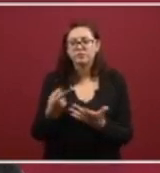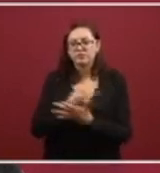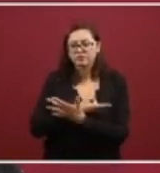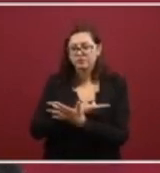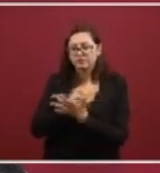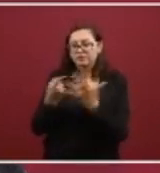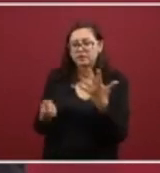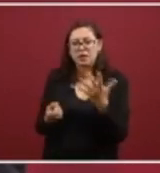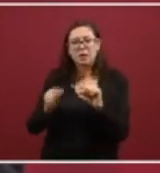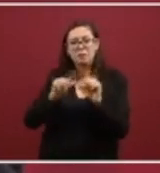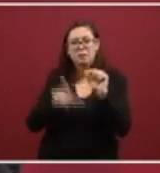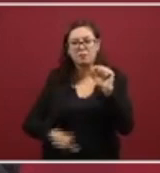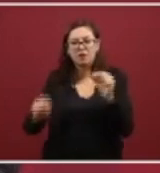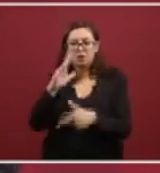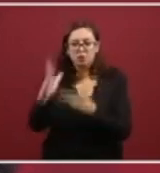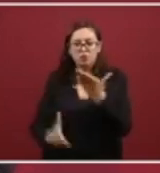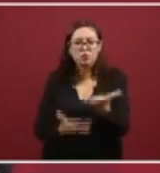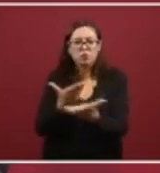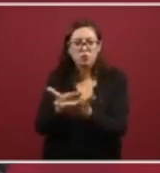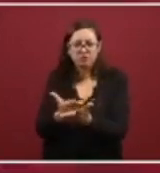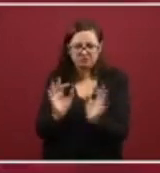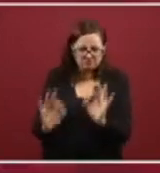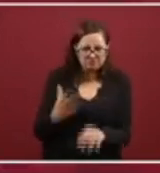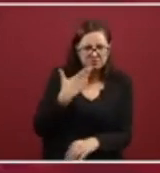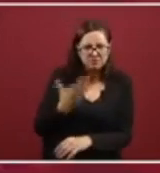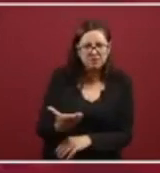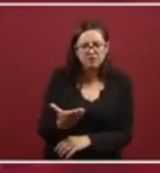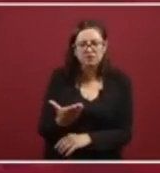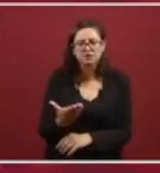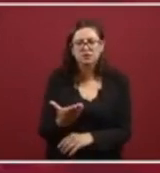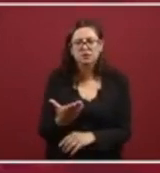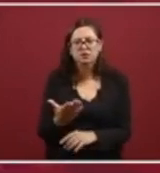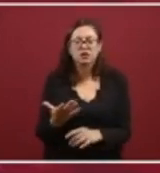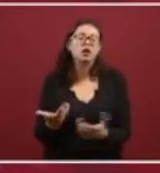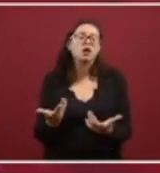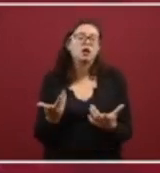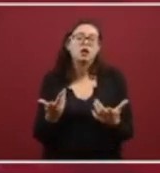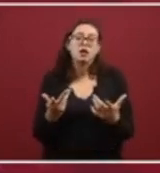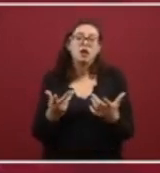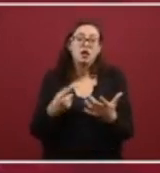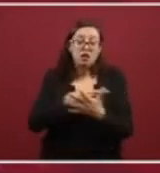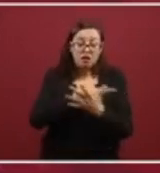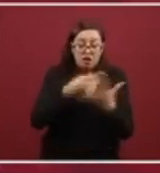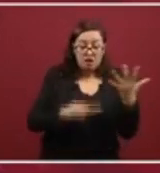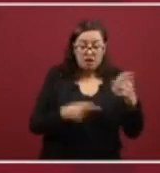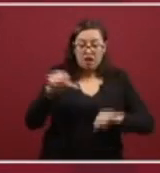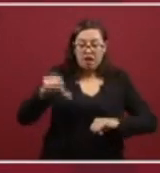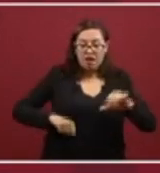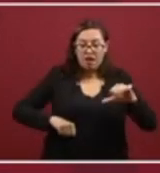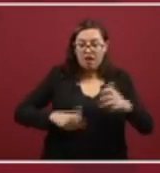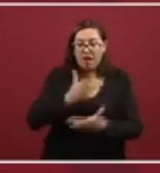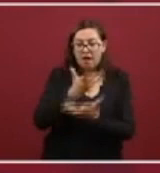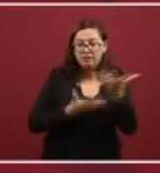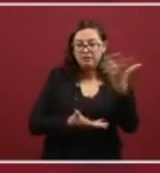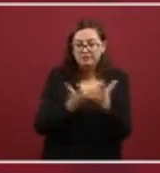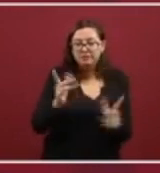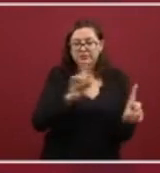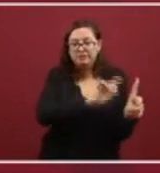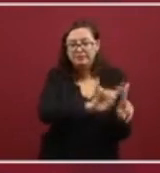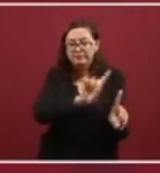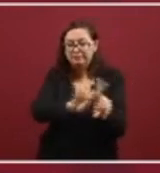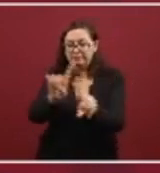por parte de México, lo que acaba de decir el señor presidente. Todas estas acciones en conjunto, una de esas acciones es trabajar con